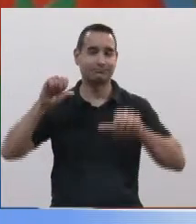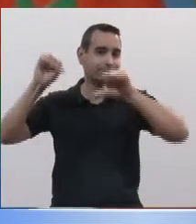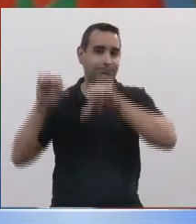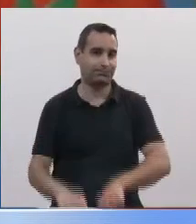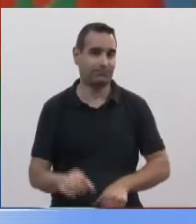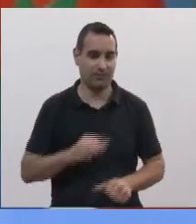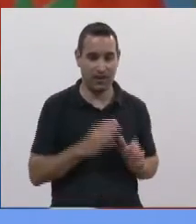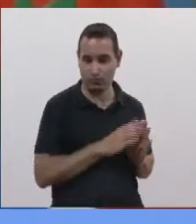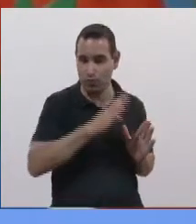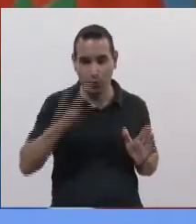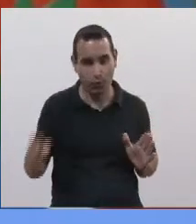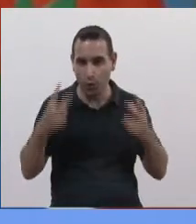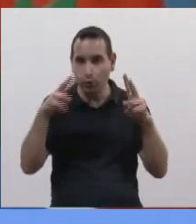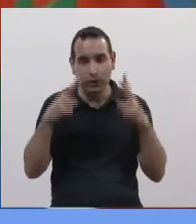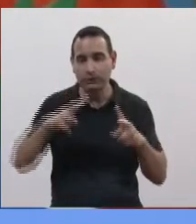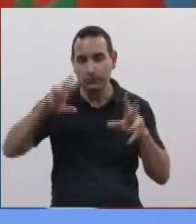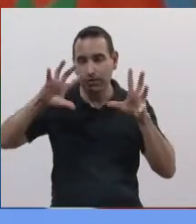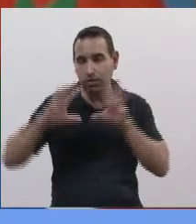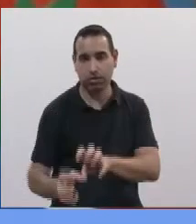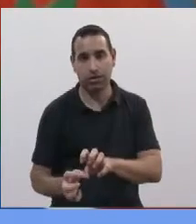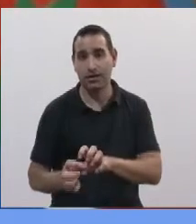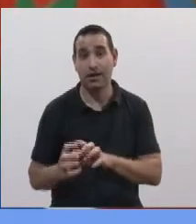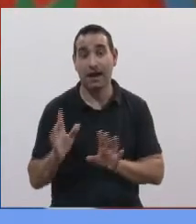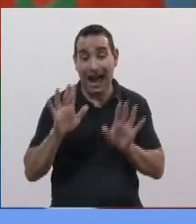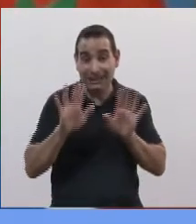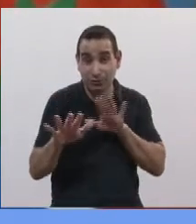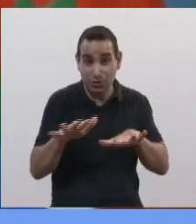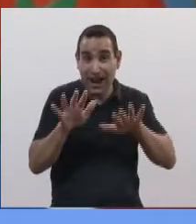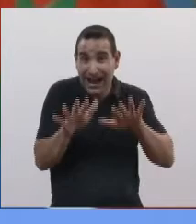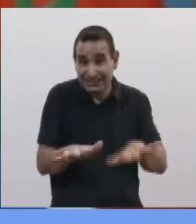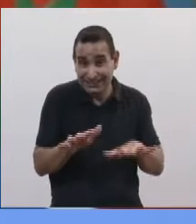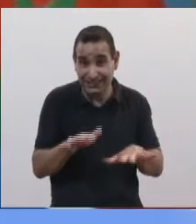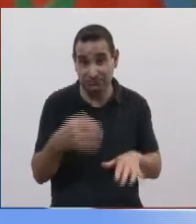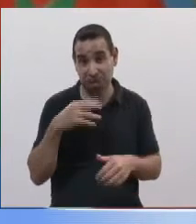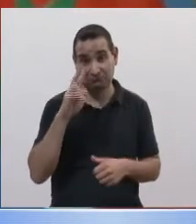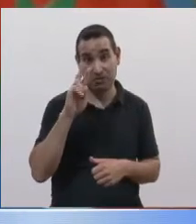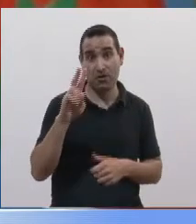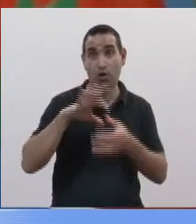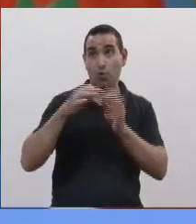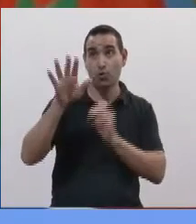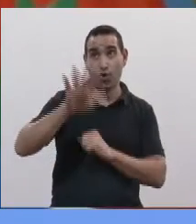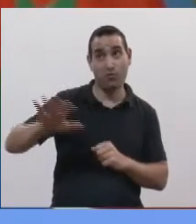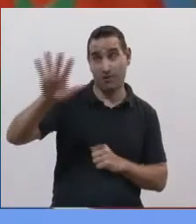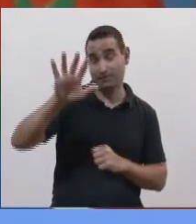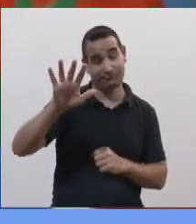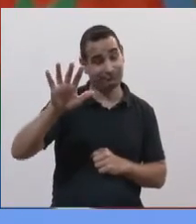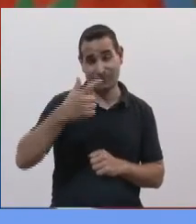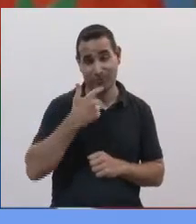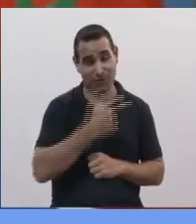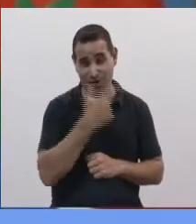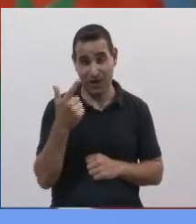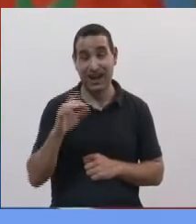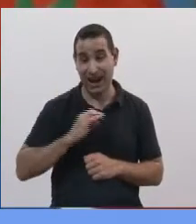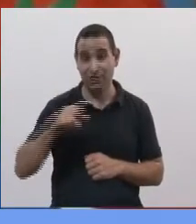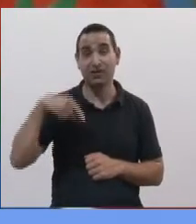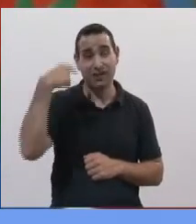golpeada en este año y que, tal como están dadas las condiciones y lo que estamos viendo en Europa, sin duda el